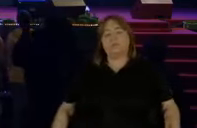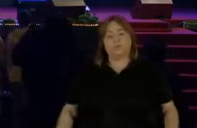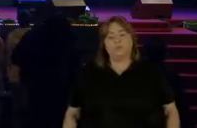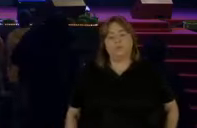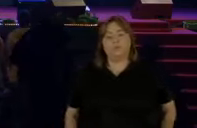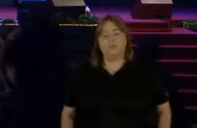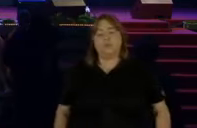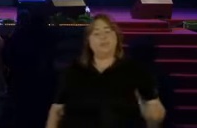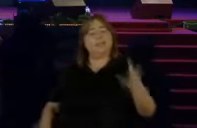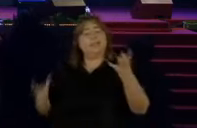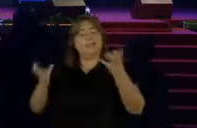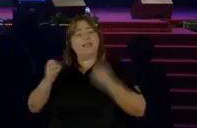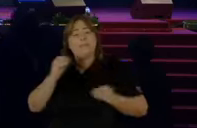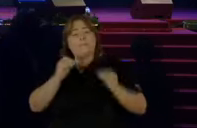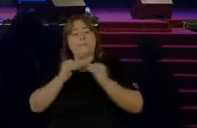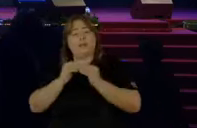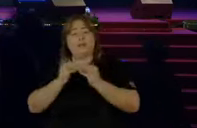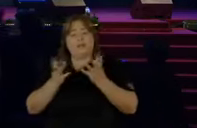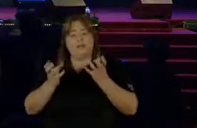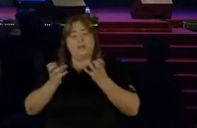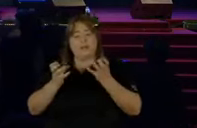Si hay alguien más, tres.